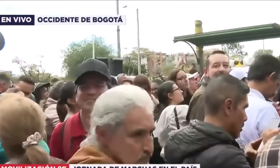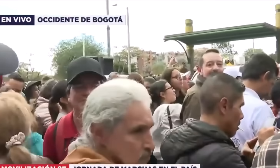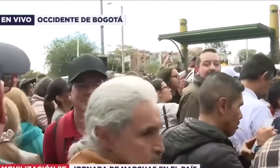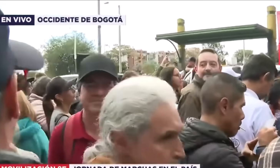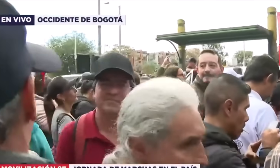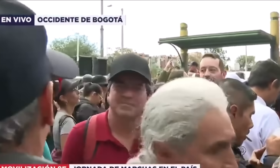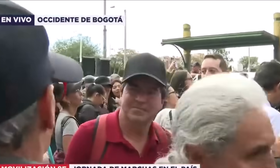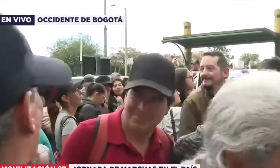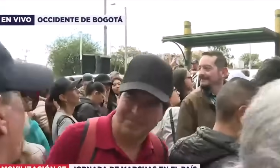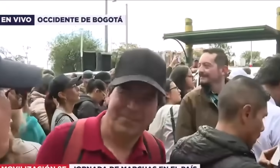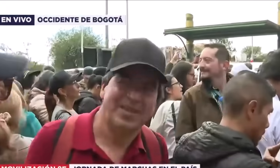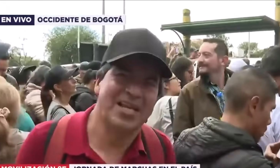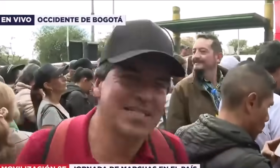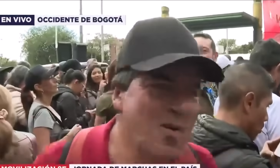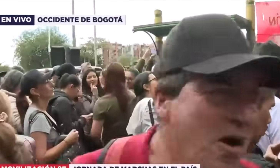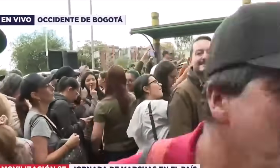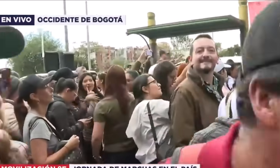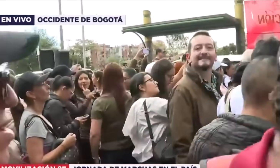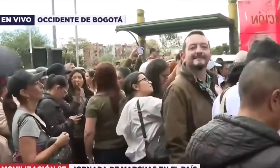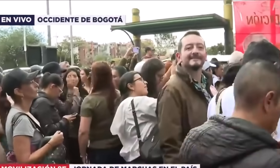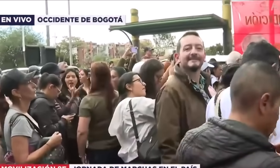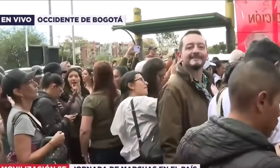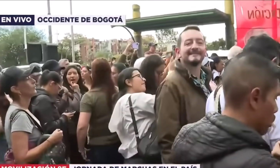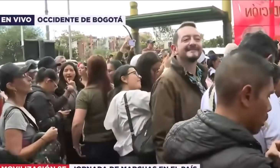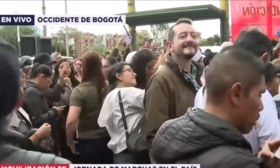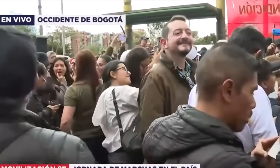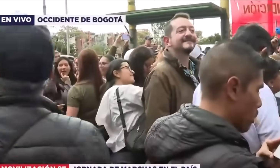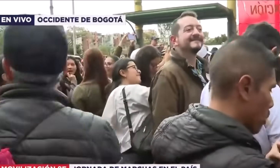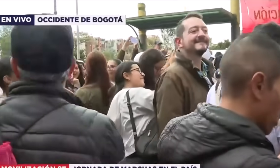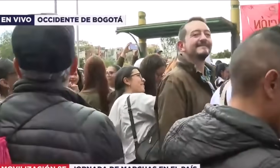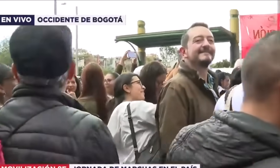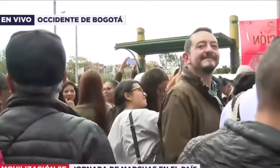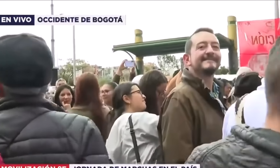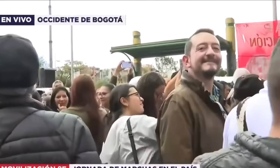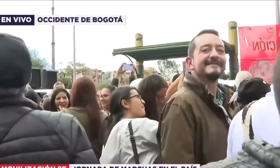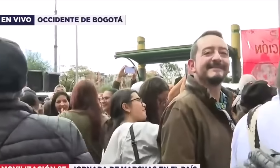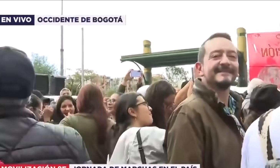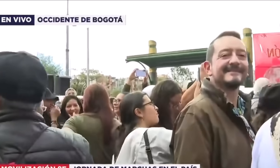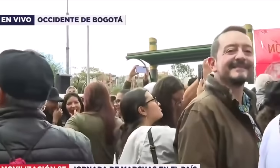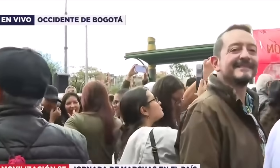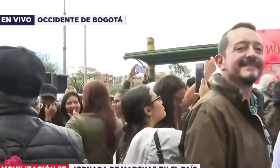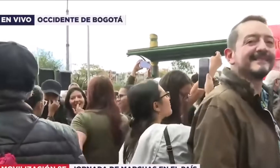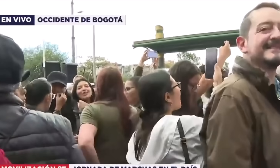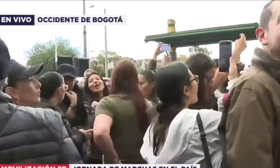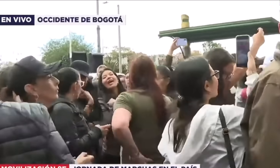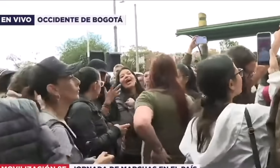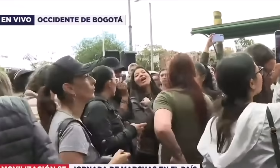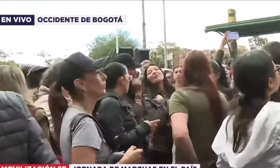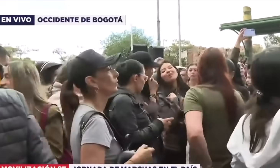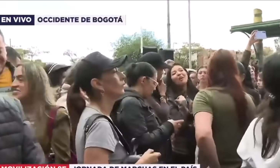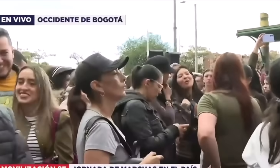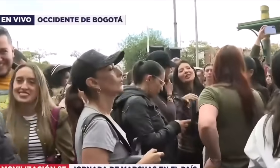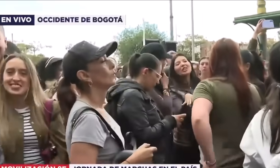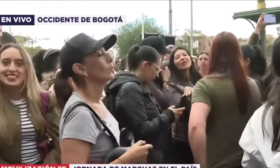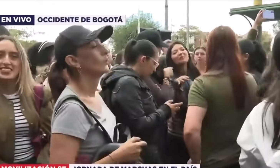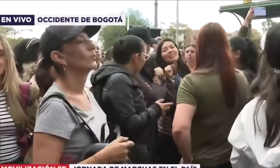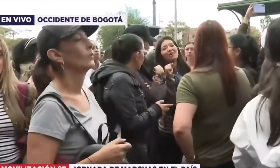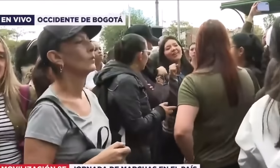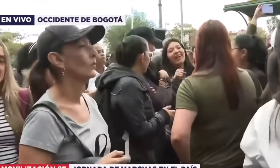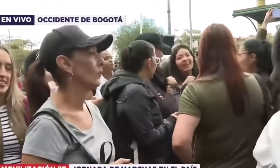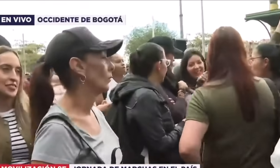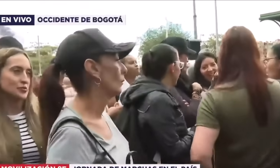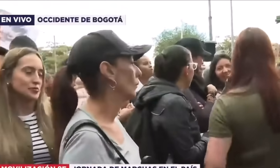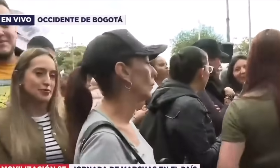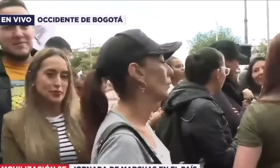¿Cómo es su nombre? No quiero entrevistas. No quiere entrevistas. Bueno, pues muchas personas no quieren hablar en